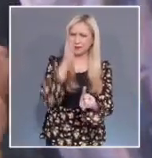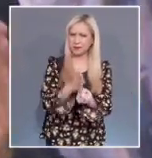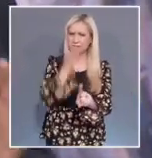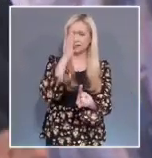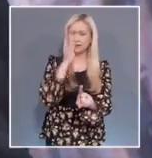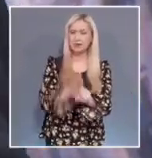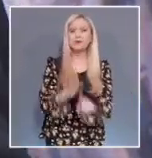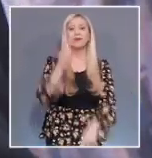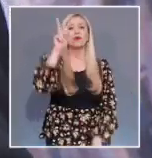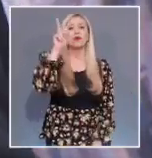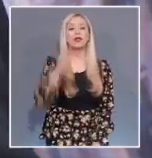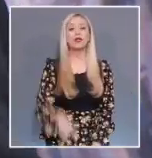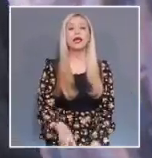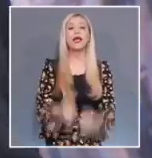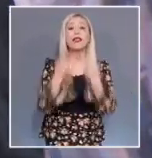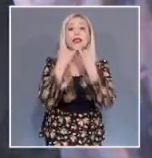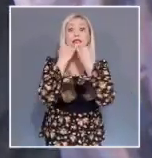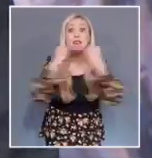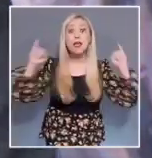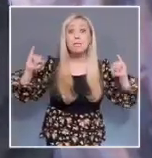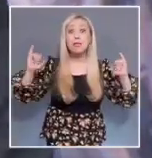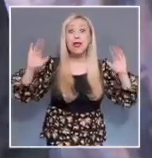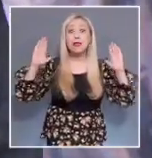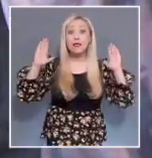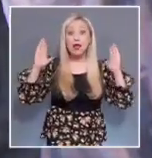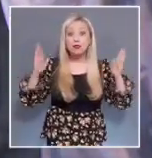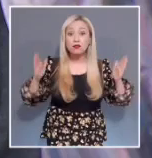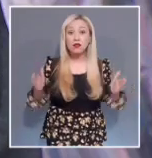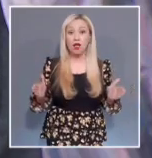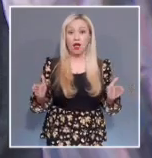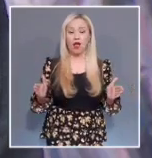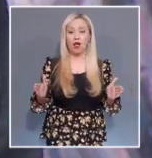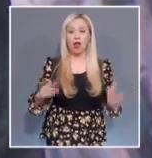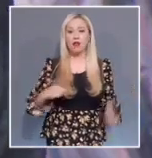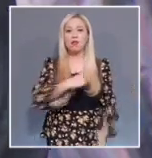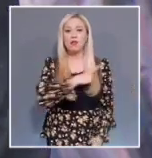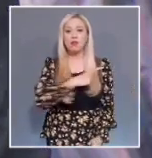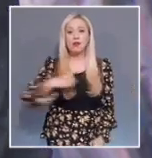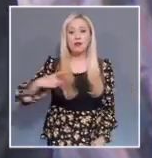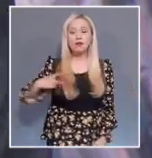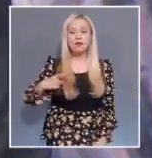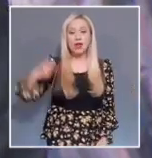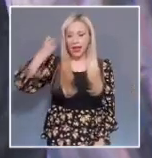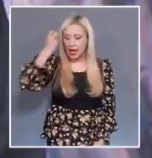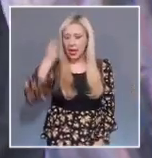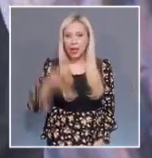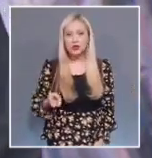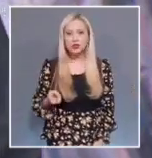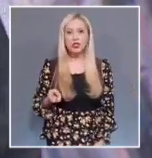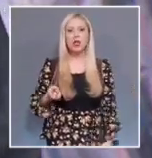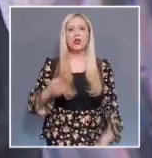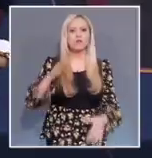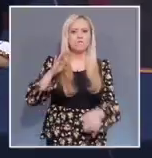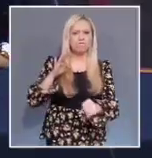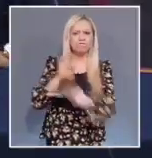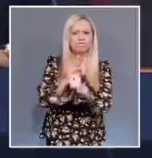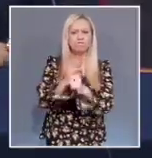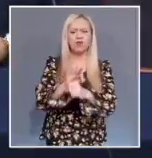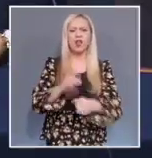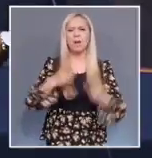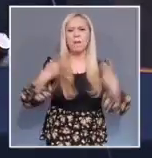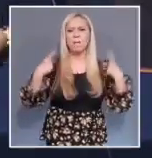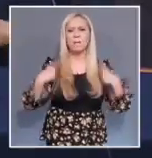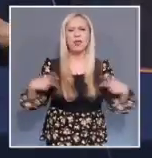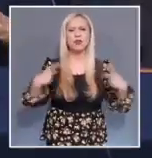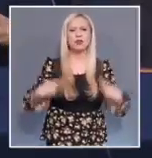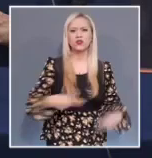expresión independencia, deben seguir siendo la última línea de defensa de los derechos de las personas. En su